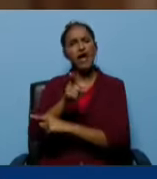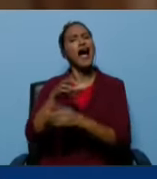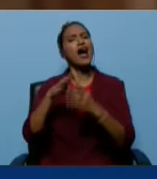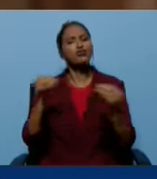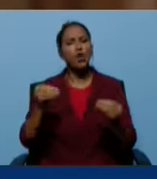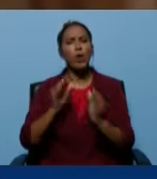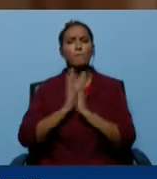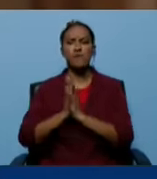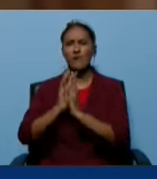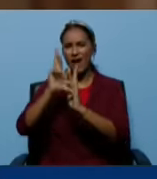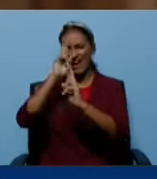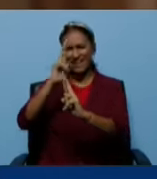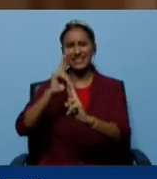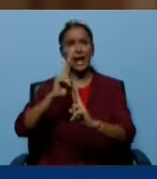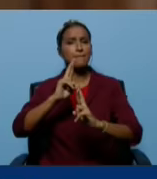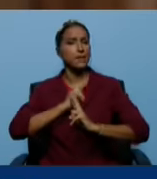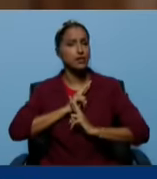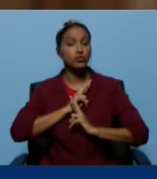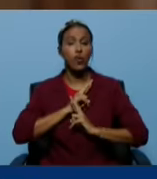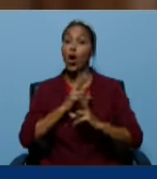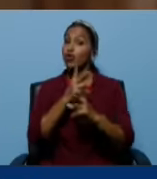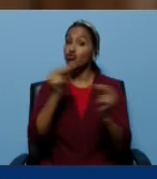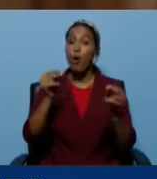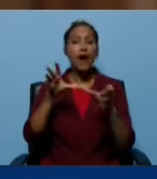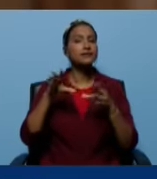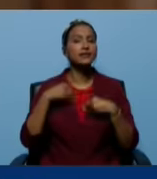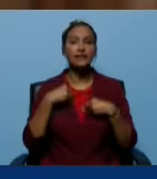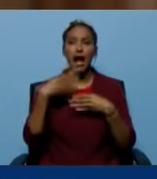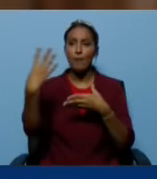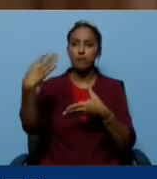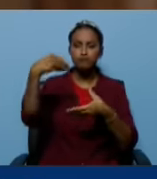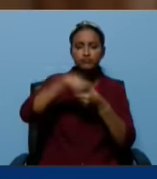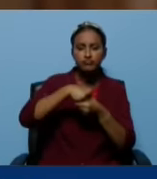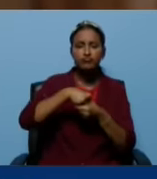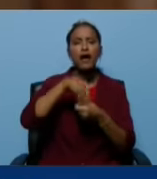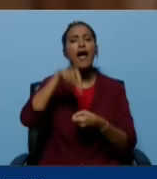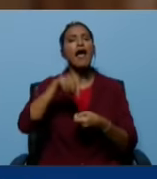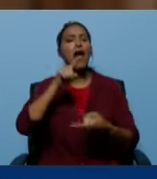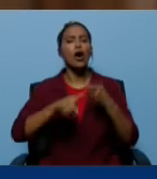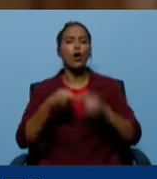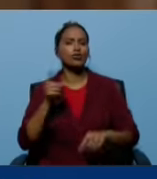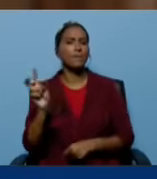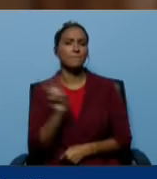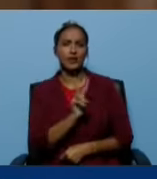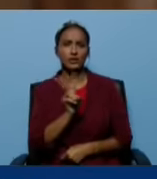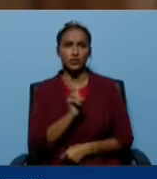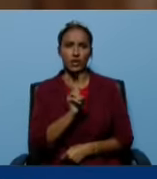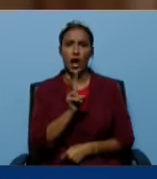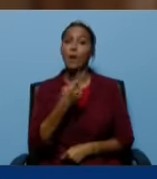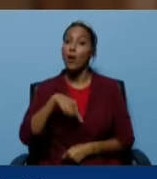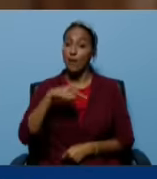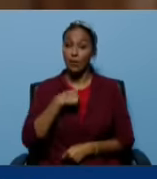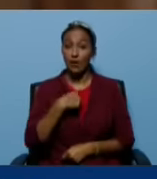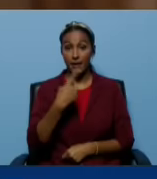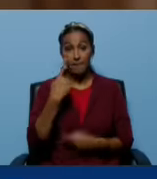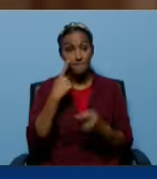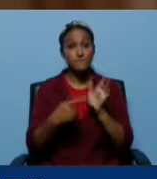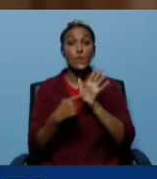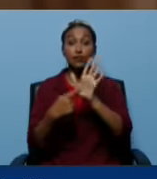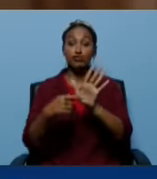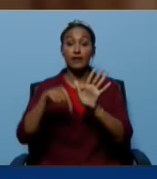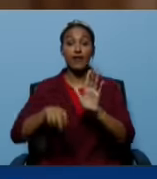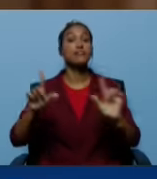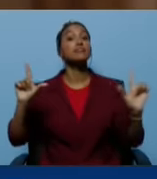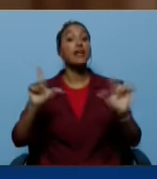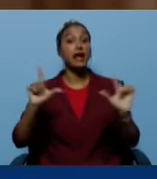no injerencia en los asuntos internos venezolanos, que como han podido ver en vivo y directo por televisión, son asuntos que